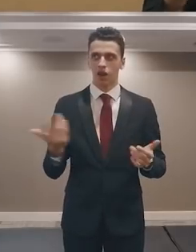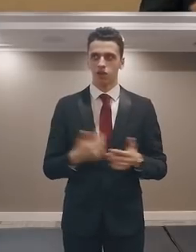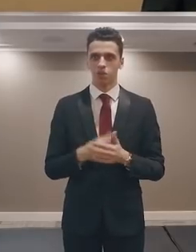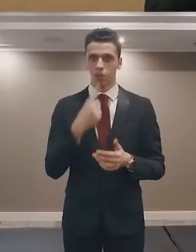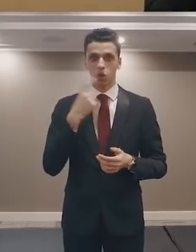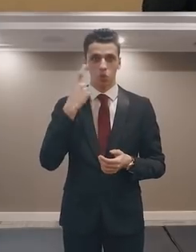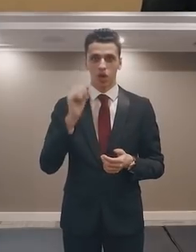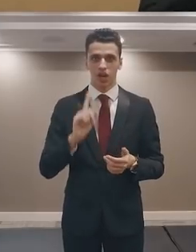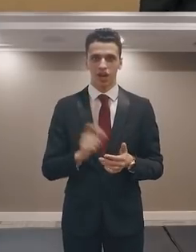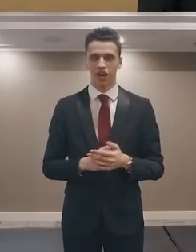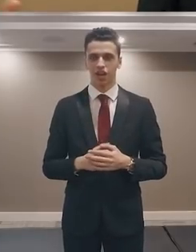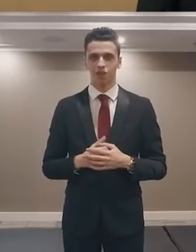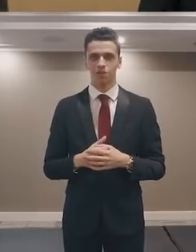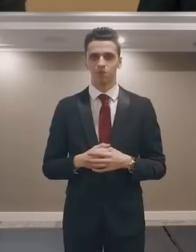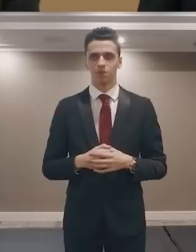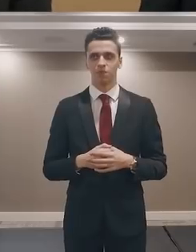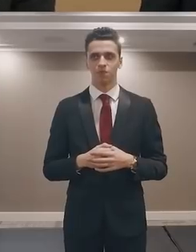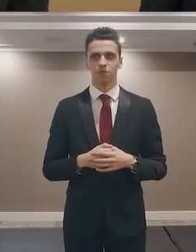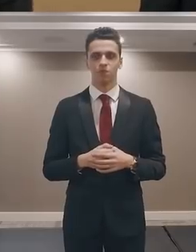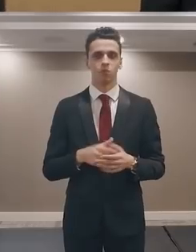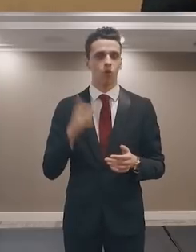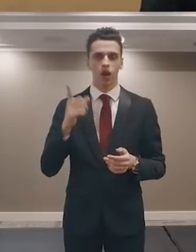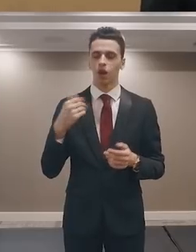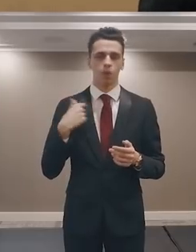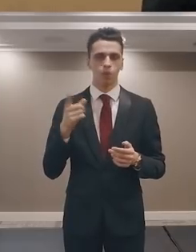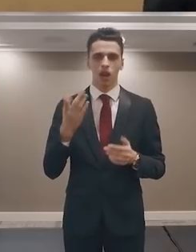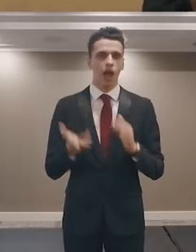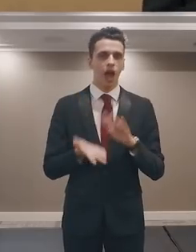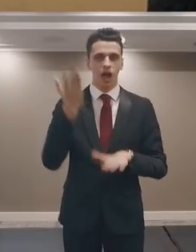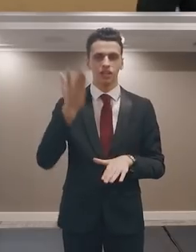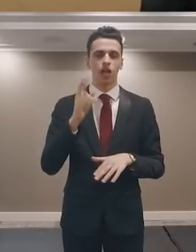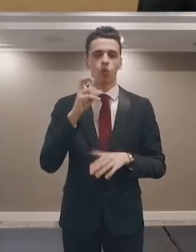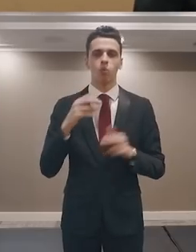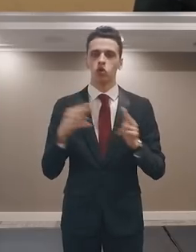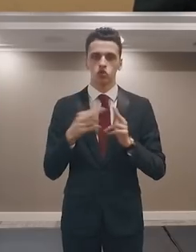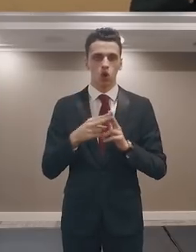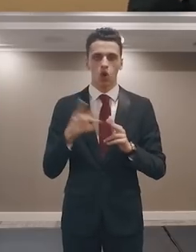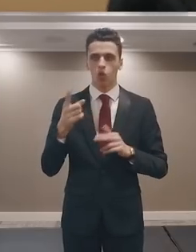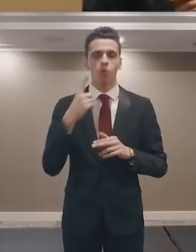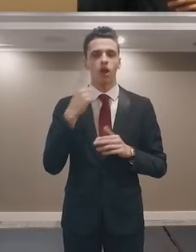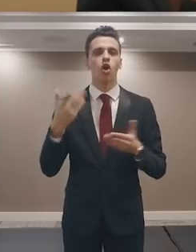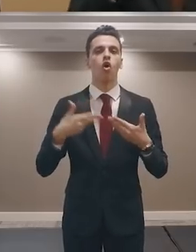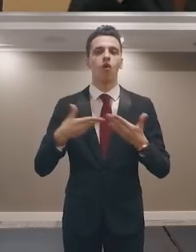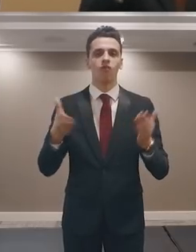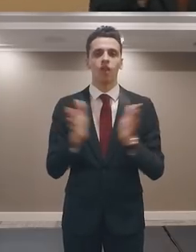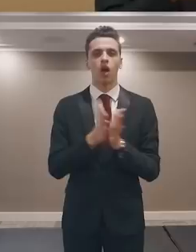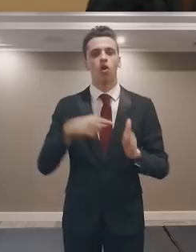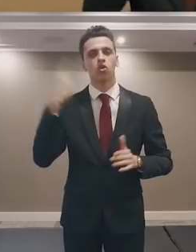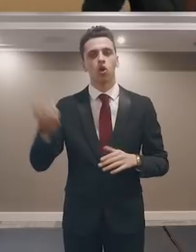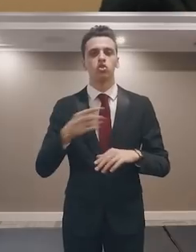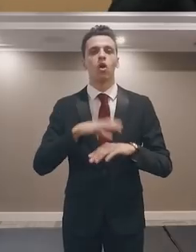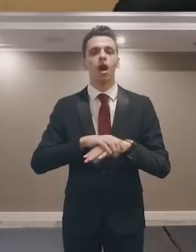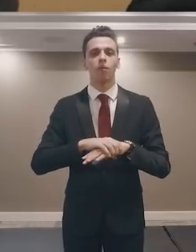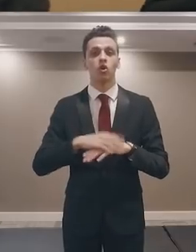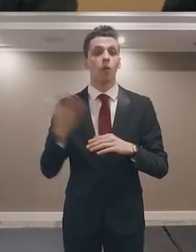seguro no dan tanto la realidad es que me registre porque sabía que mi amigo no me iba a recomendar algo malo confiaba en él y entré en un mundo